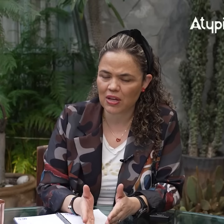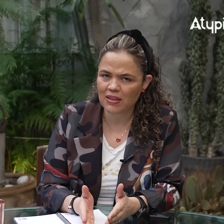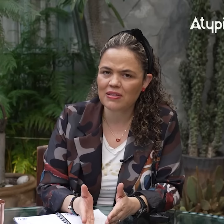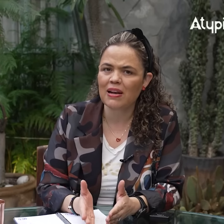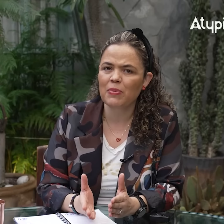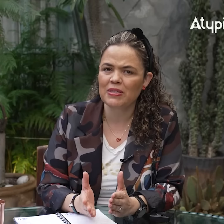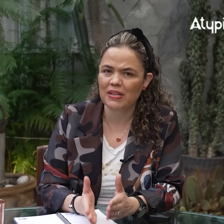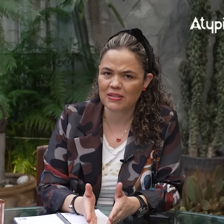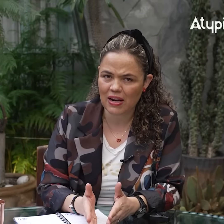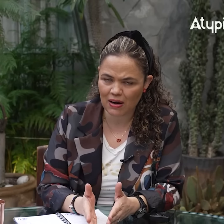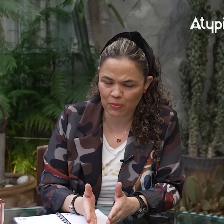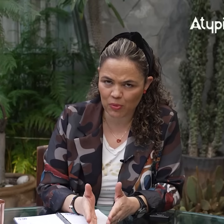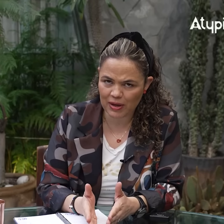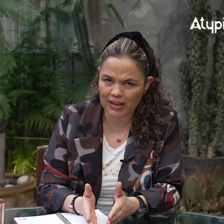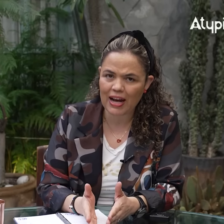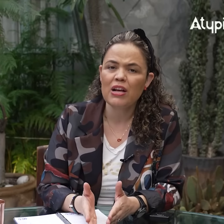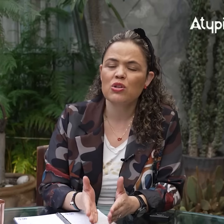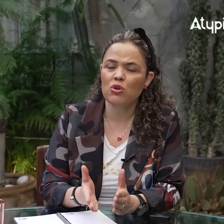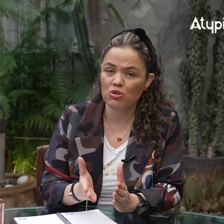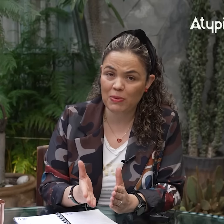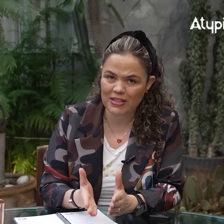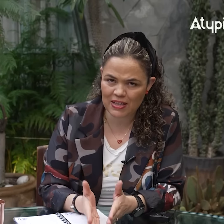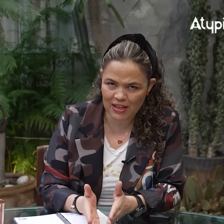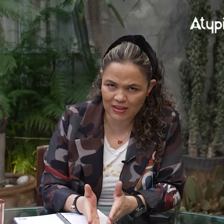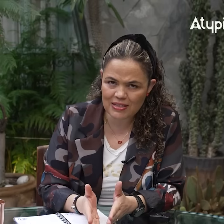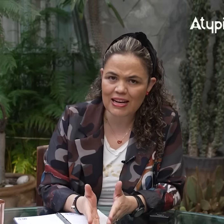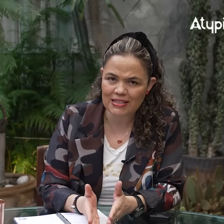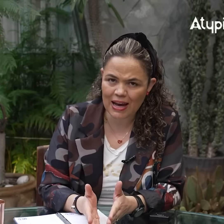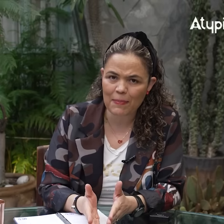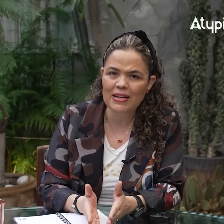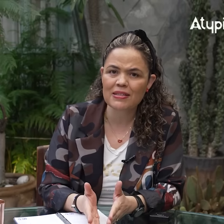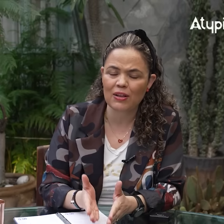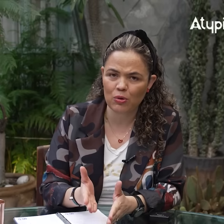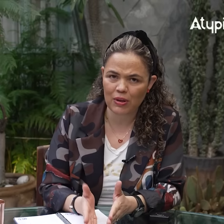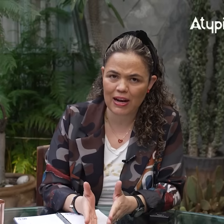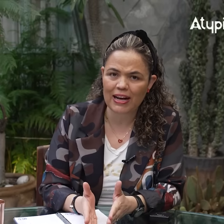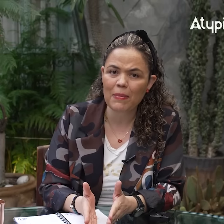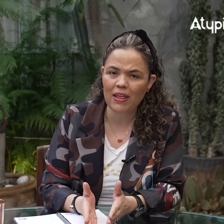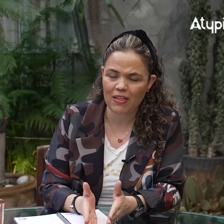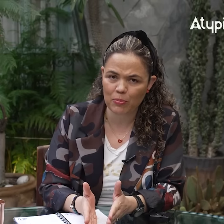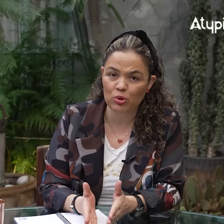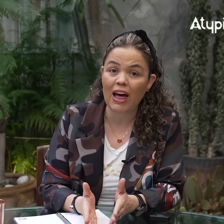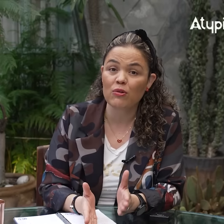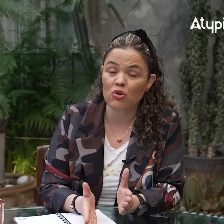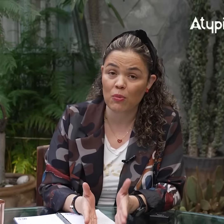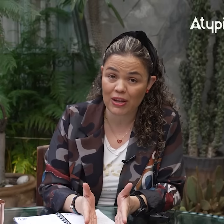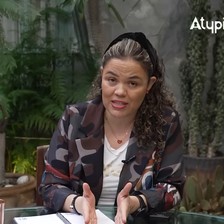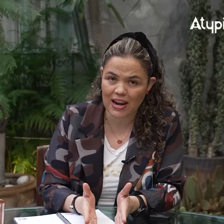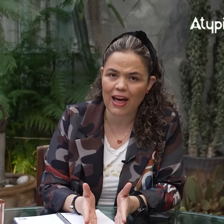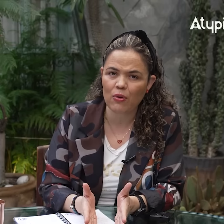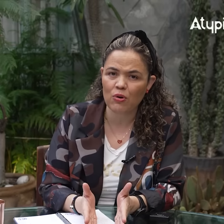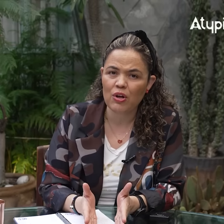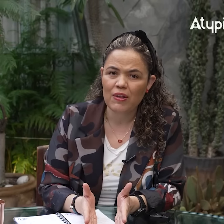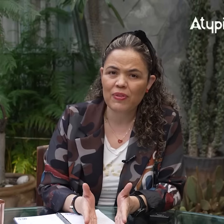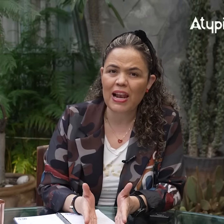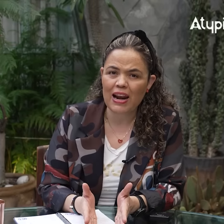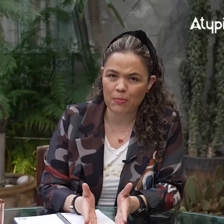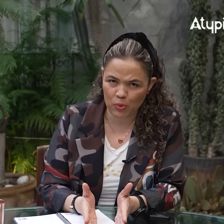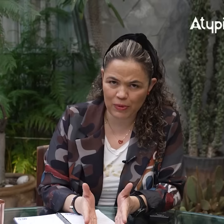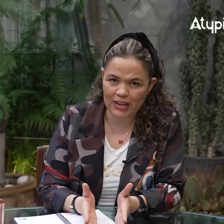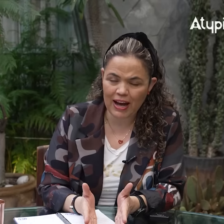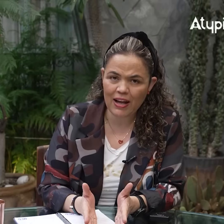es usted desde la Presidencia de la República, son los presidentes de las cámaras, tanto de la Cámara de Diputados como del Senado